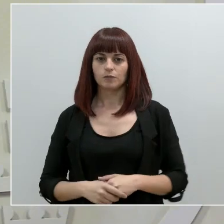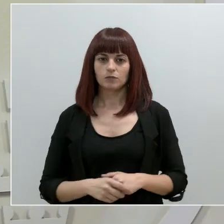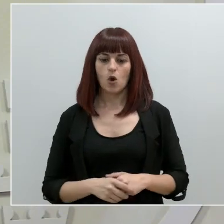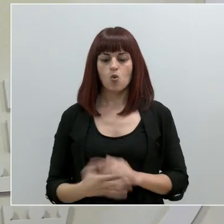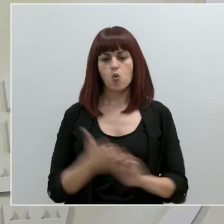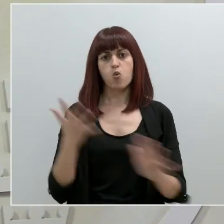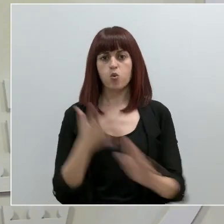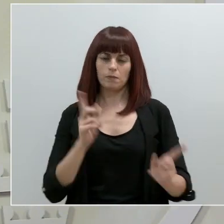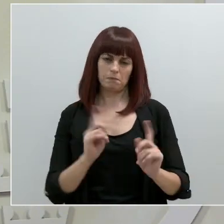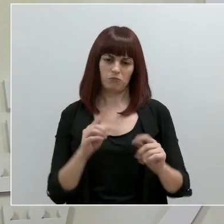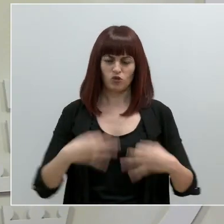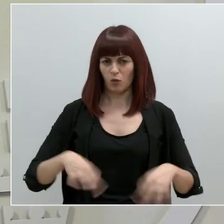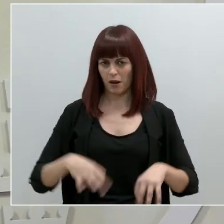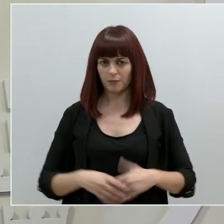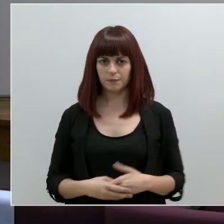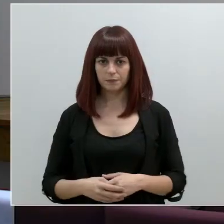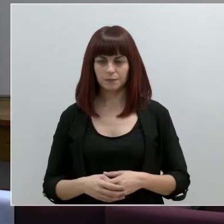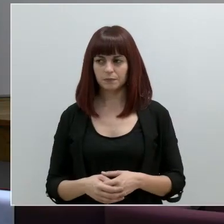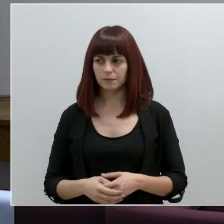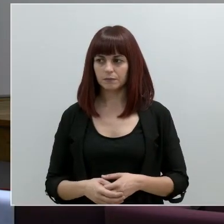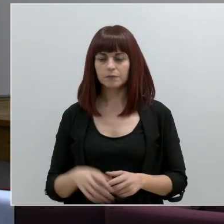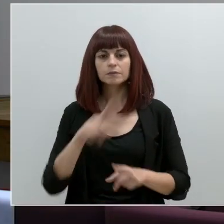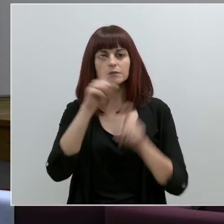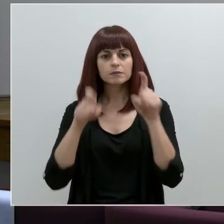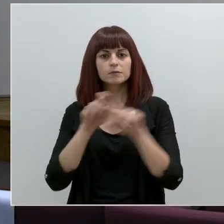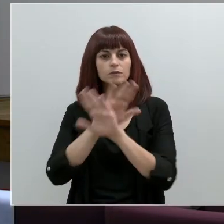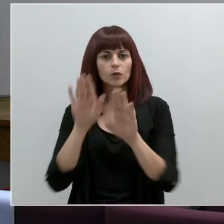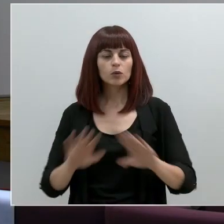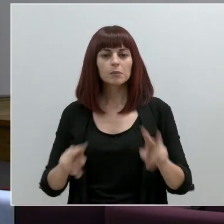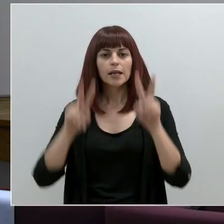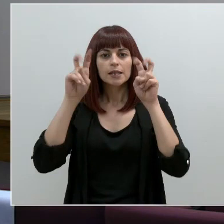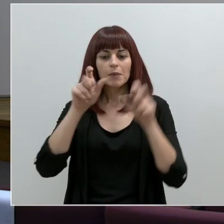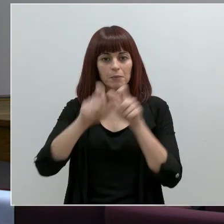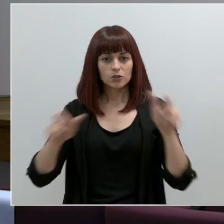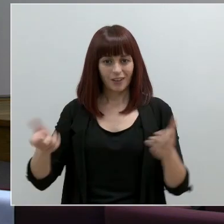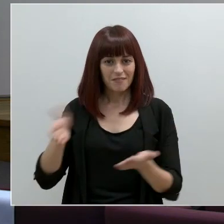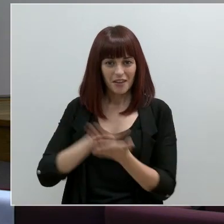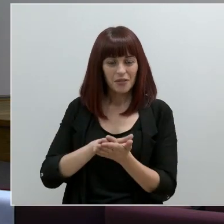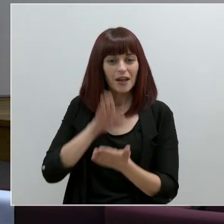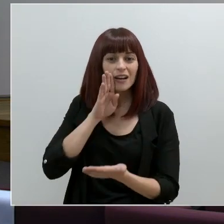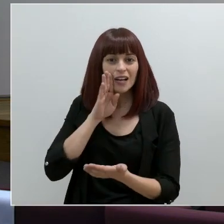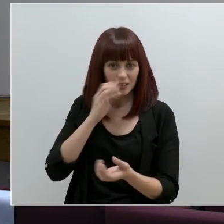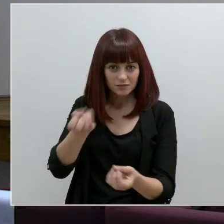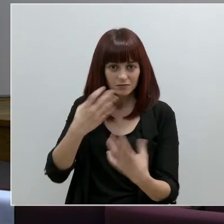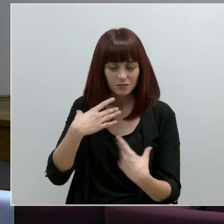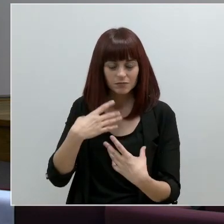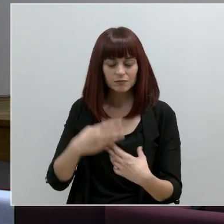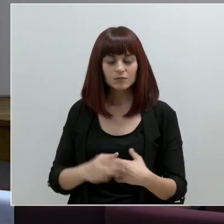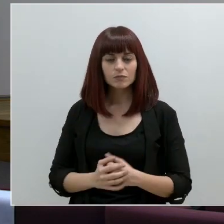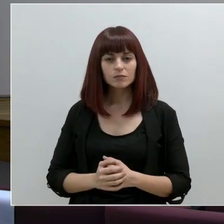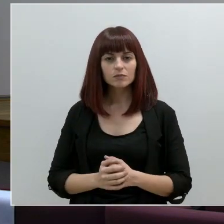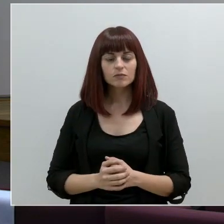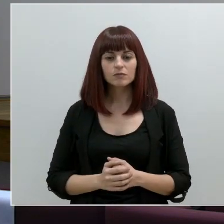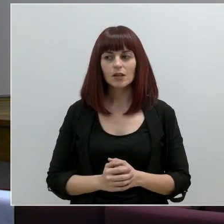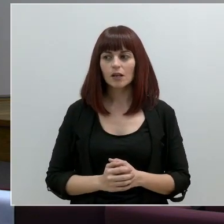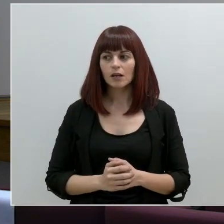excesivamente acelerado a veces. Por último, con el tema de los fallecidos que ha comentado adecuadamente al principio,